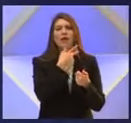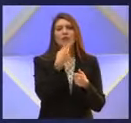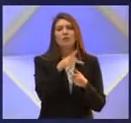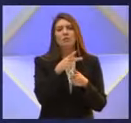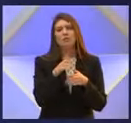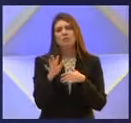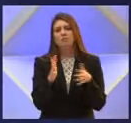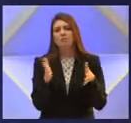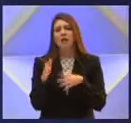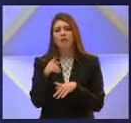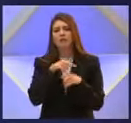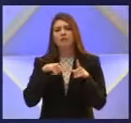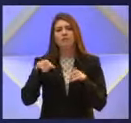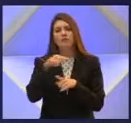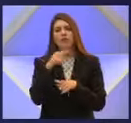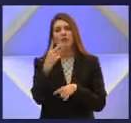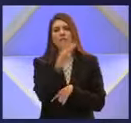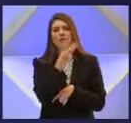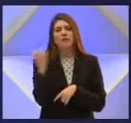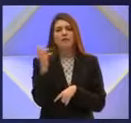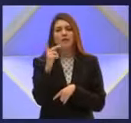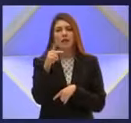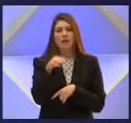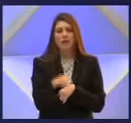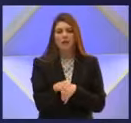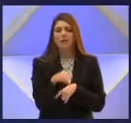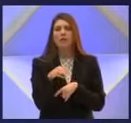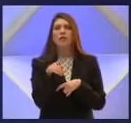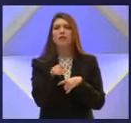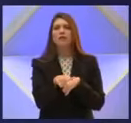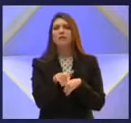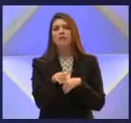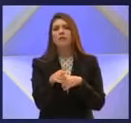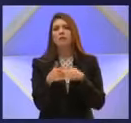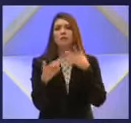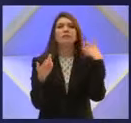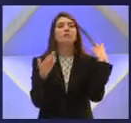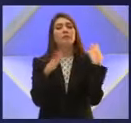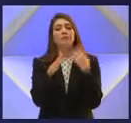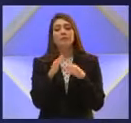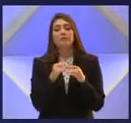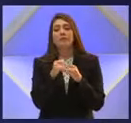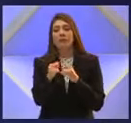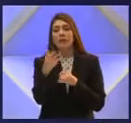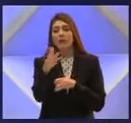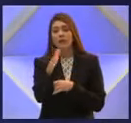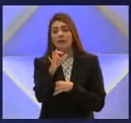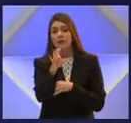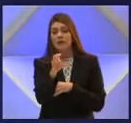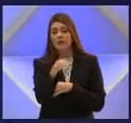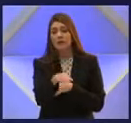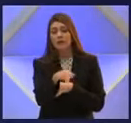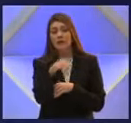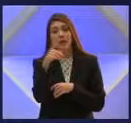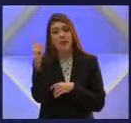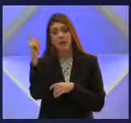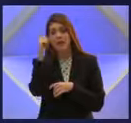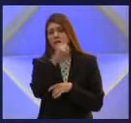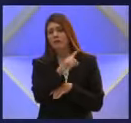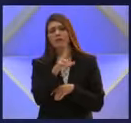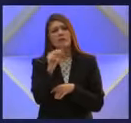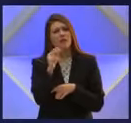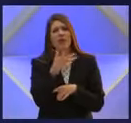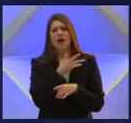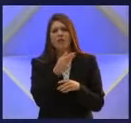kilómetros detectar una partícula de 10 centímetros no es relativamente difícil con la tecnología que hoy hay pero